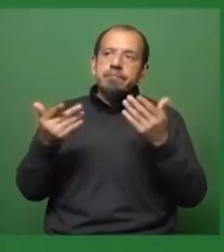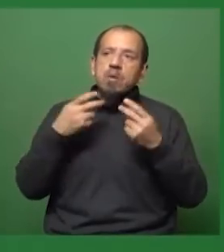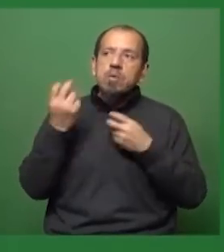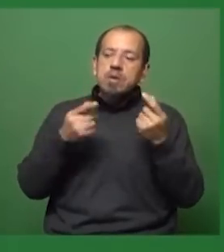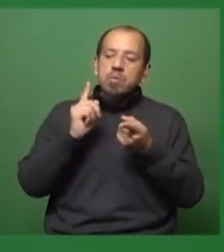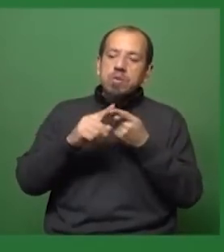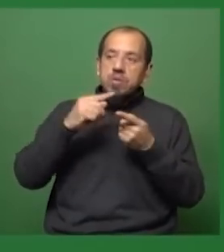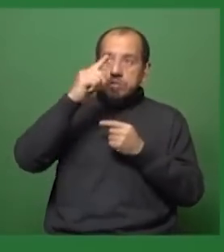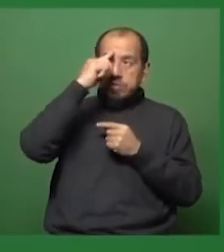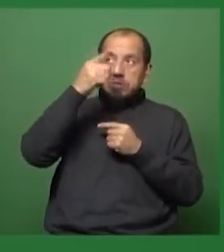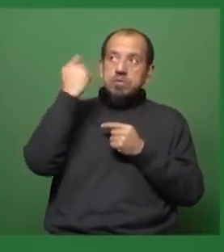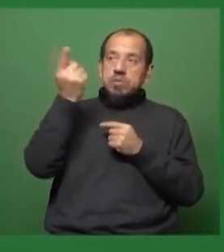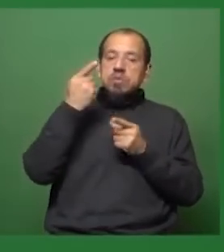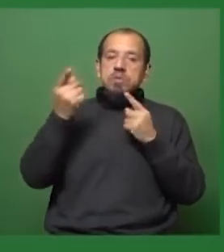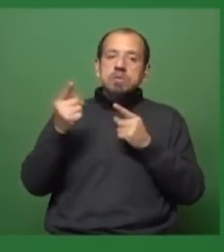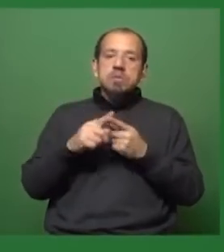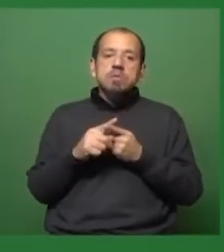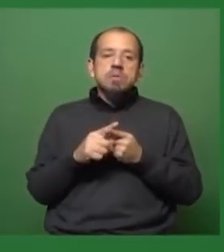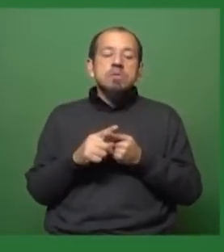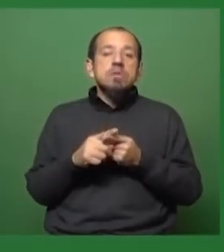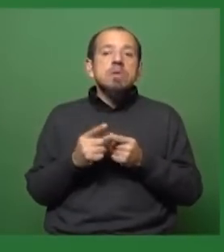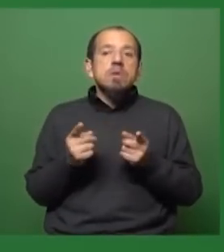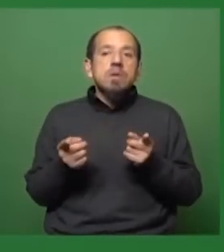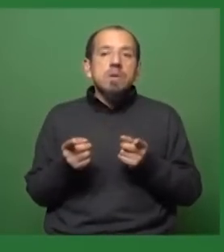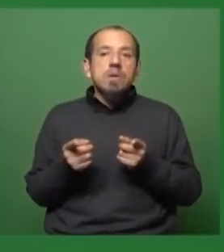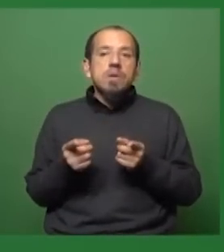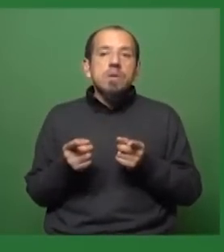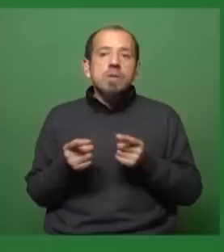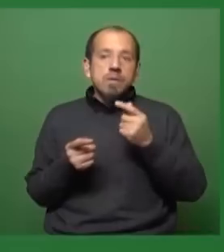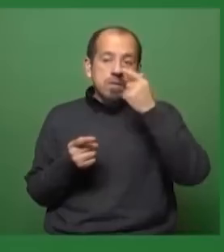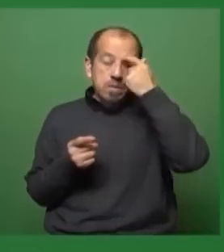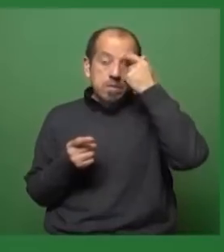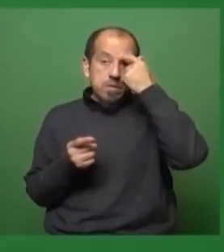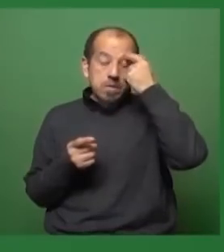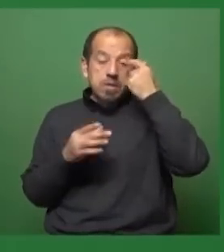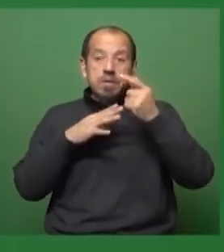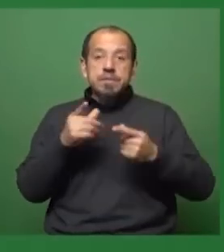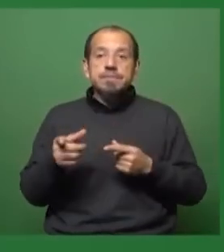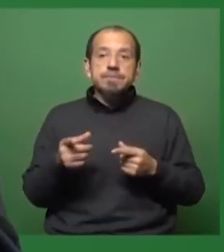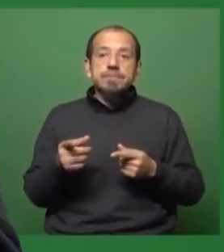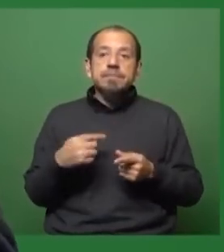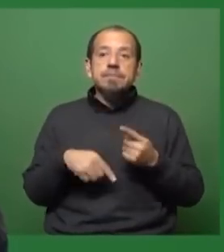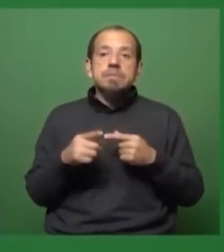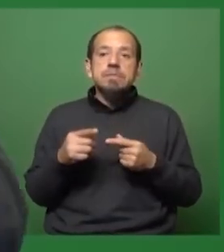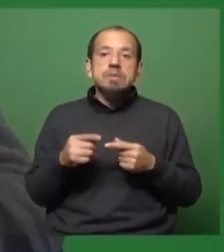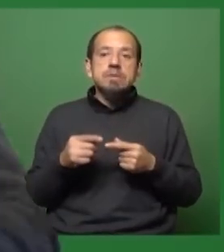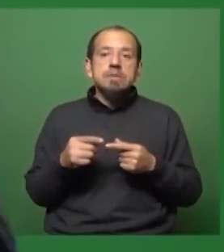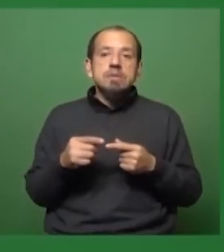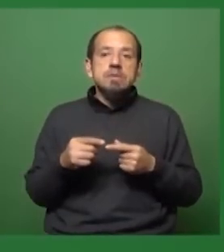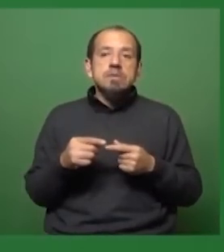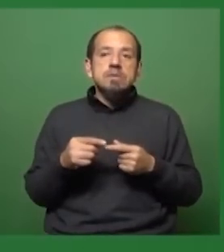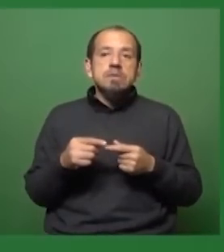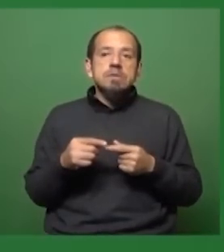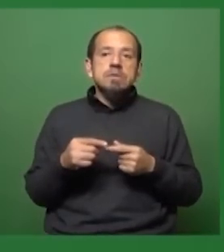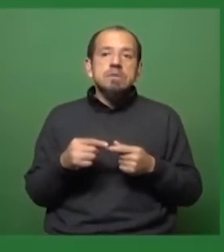internacionales como regional y bueno y tener ciertas flexibilidad en el sentido de bueno de que la